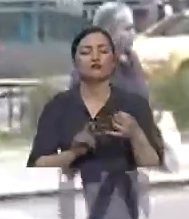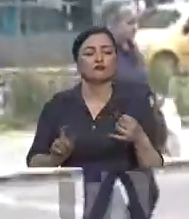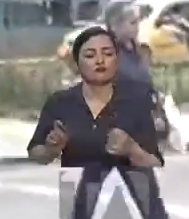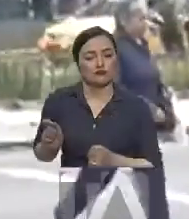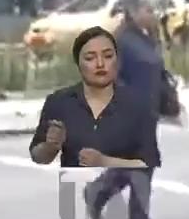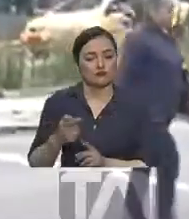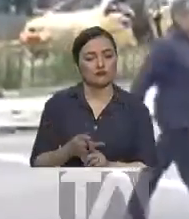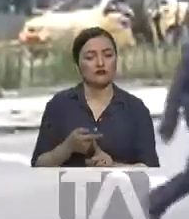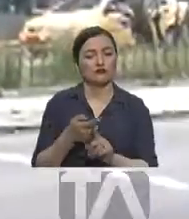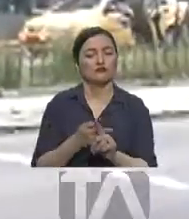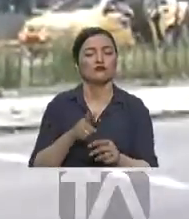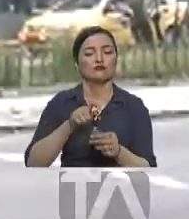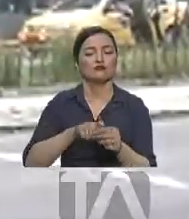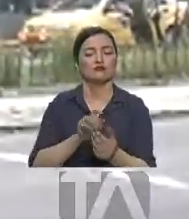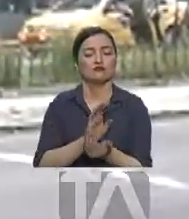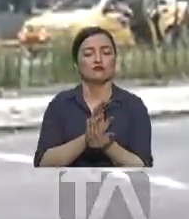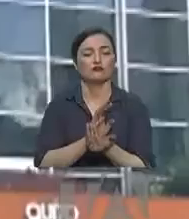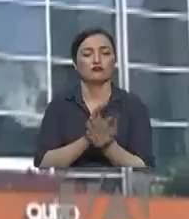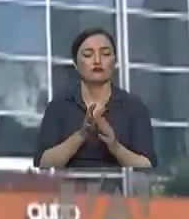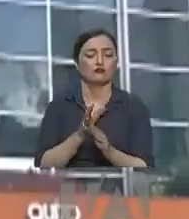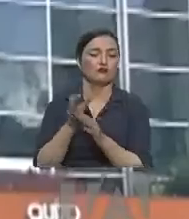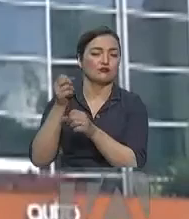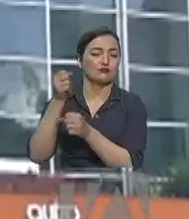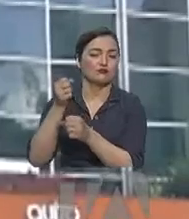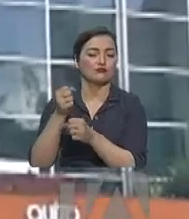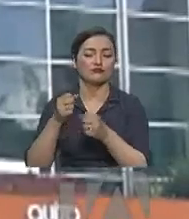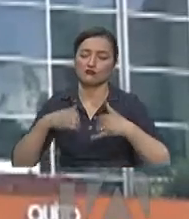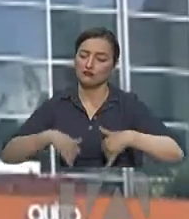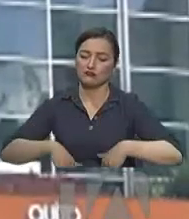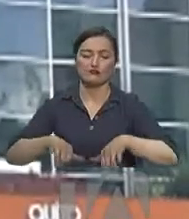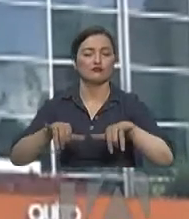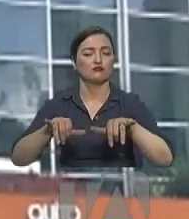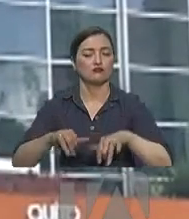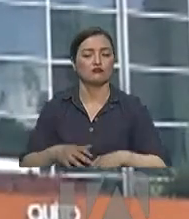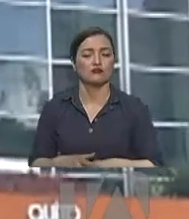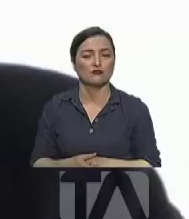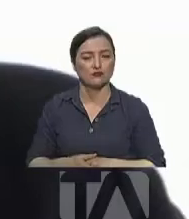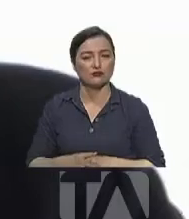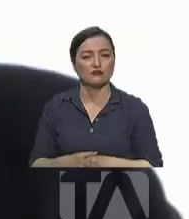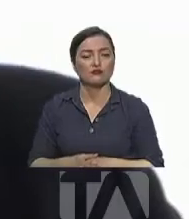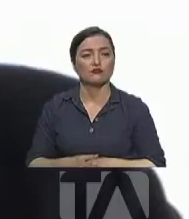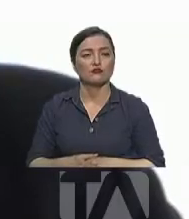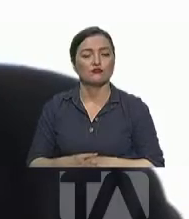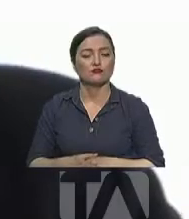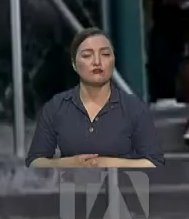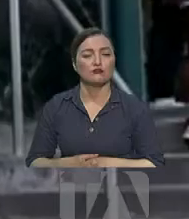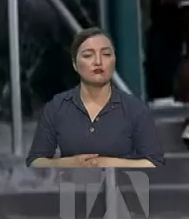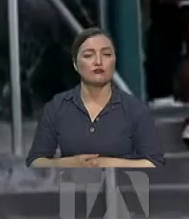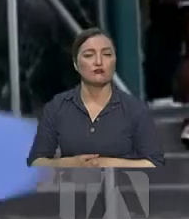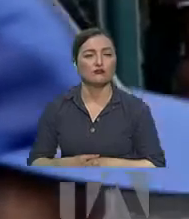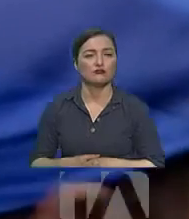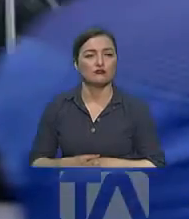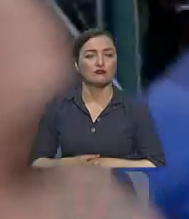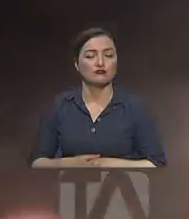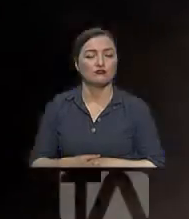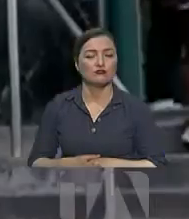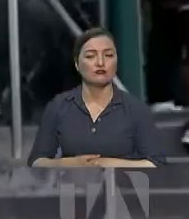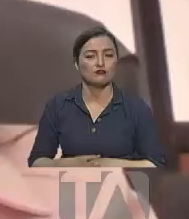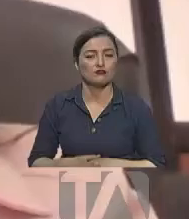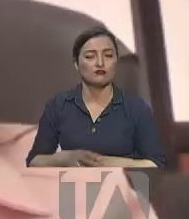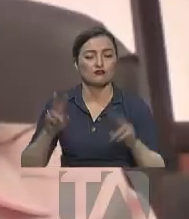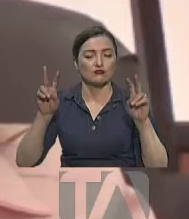directora reflejan una recuperación que se espera se mantenga tomando medidas necesarias según Felipe Rivas de neira en la parte